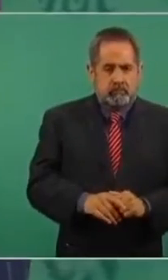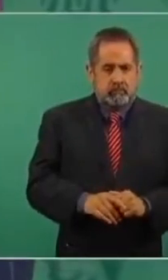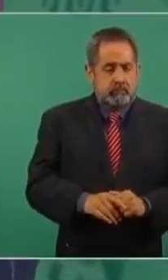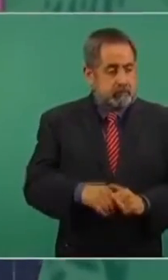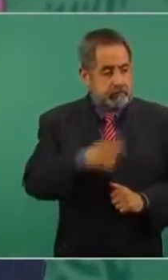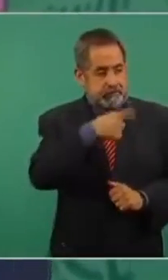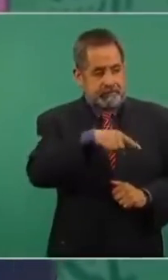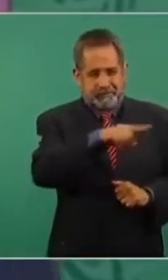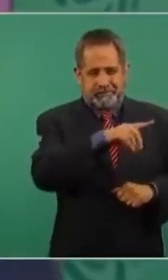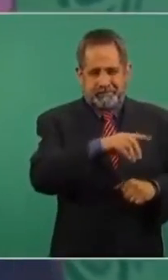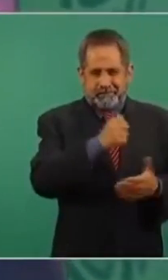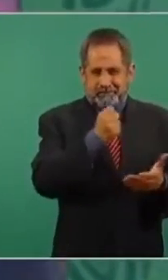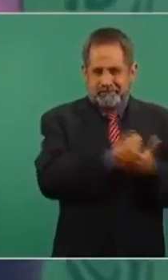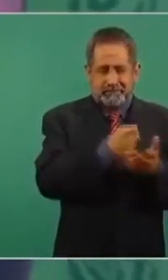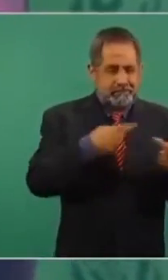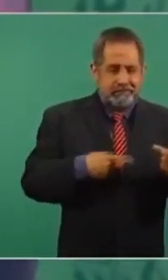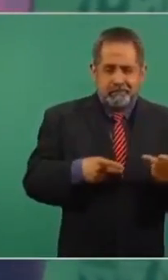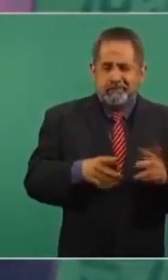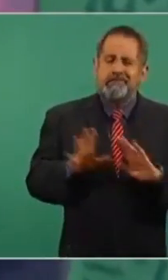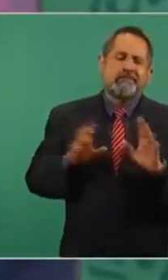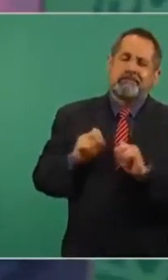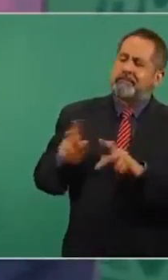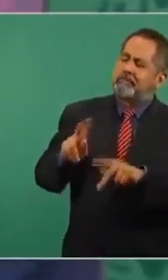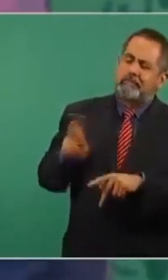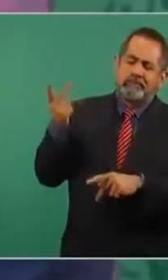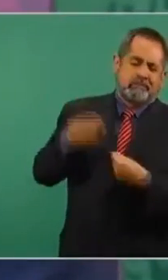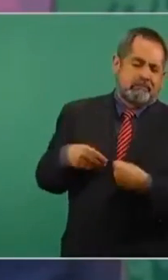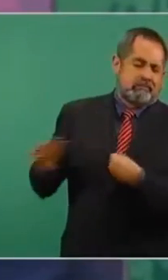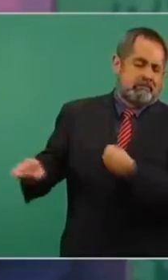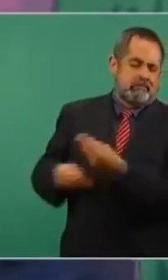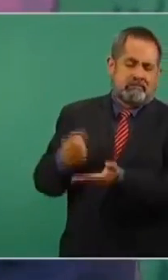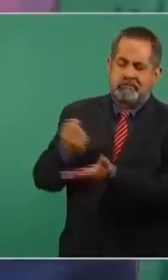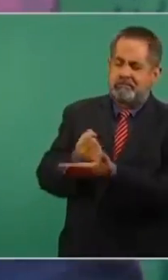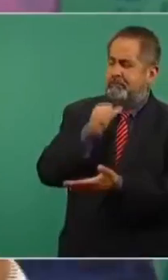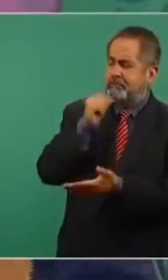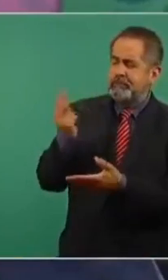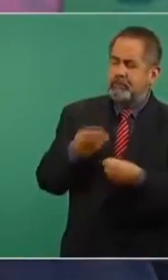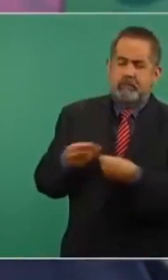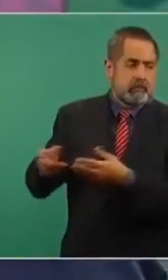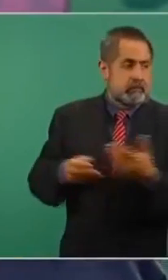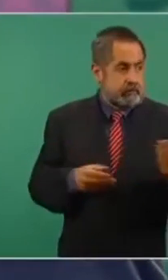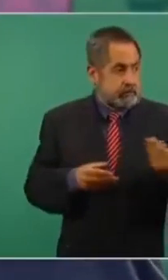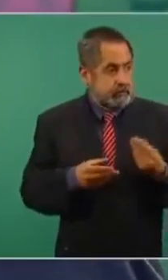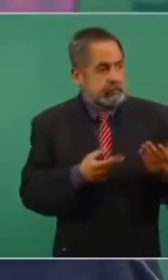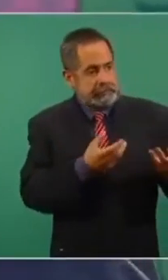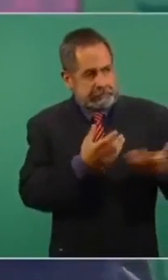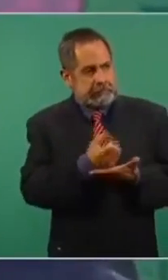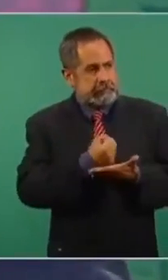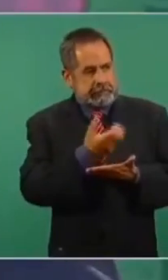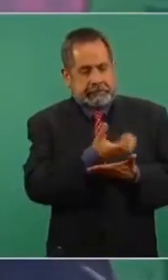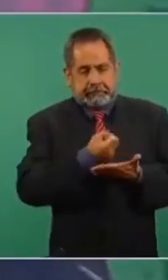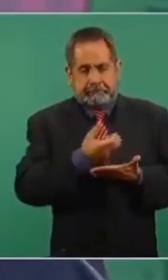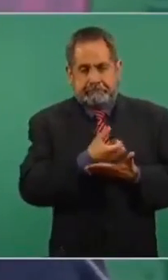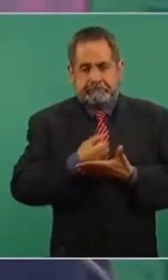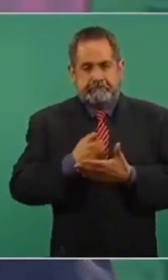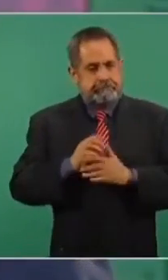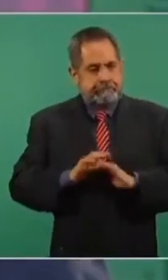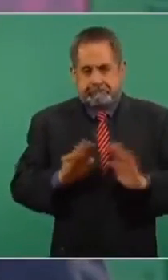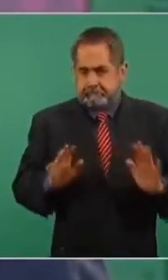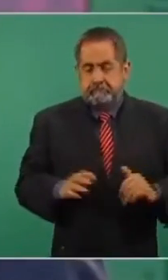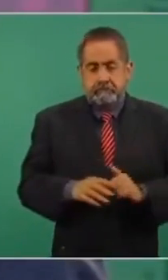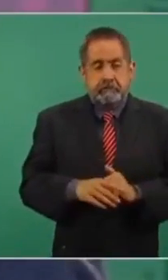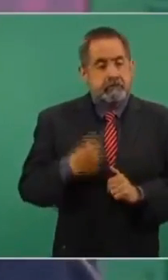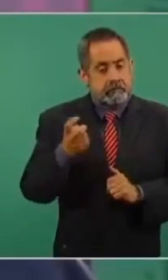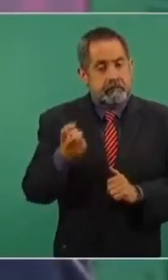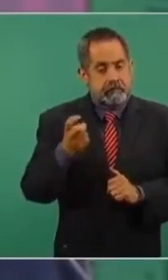esas concesiones las están devolviendo y se están recuperando para la nación. Es un